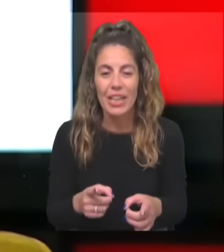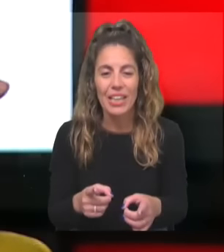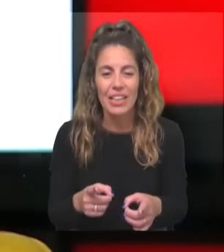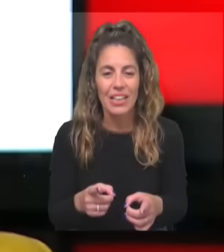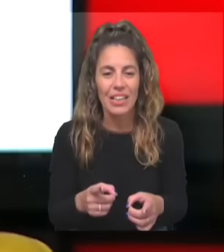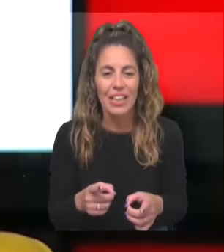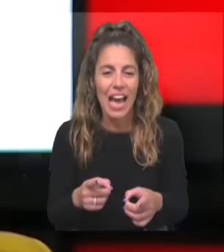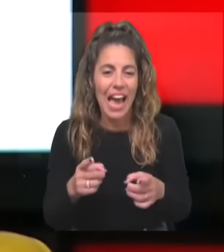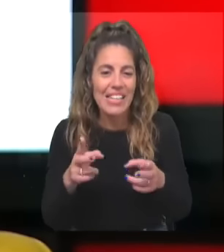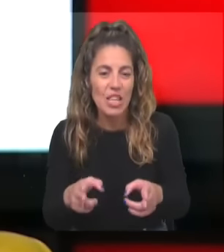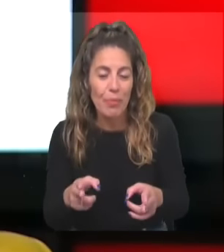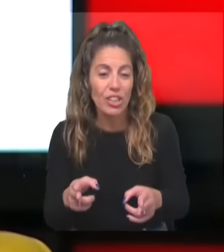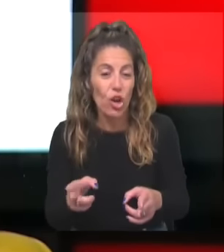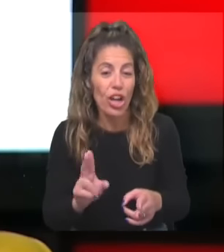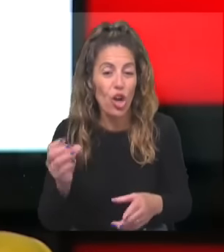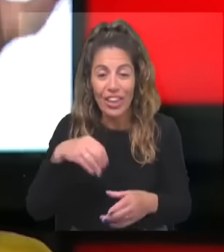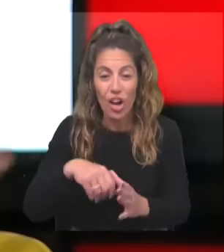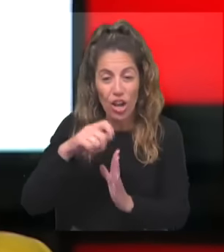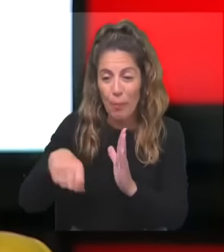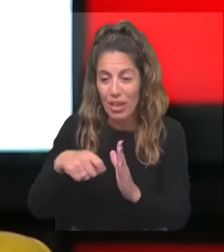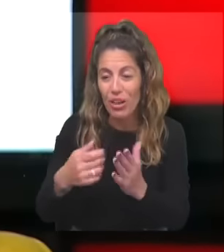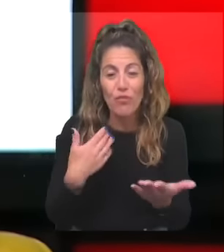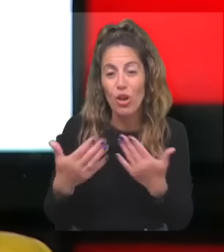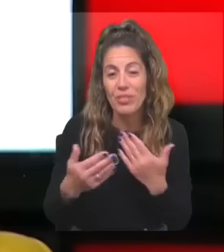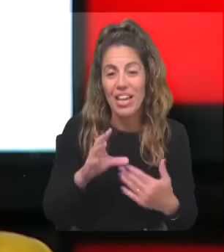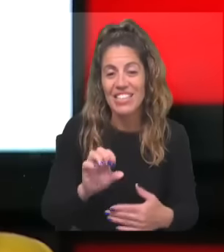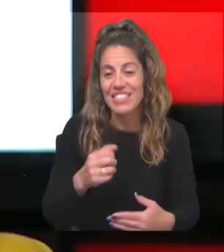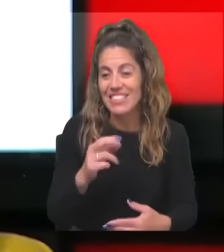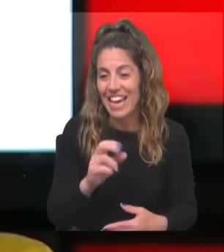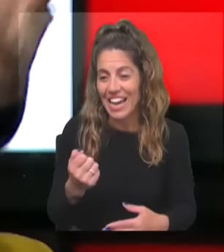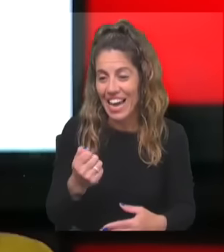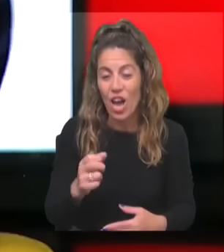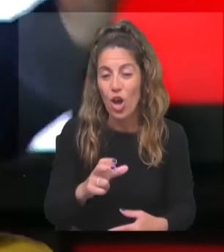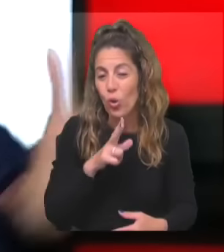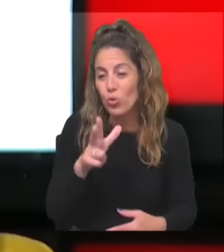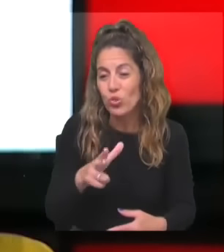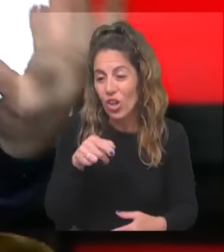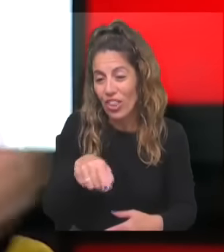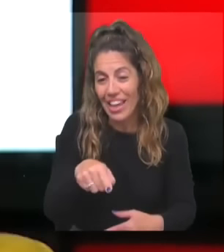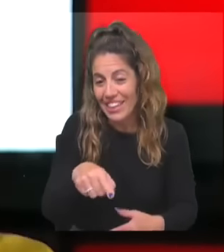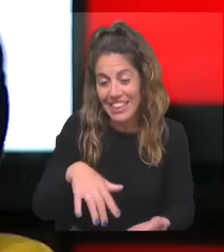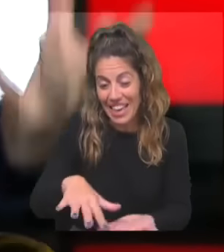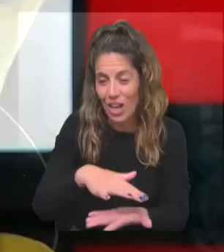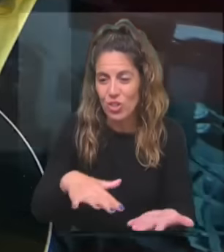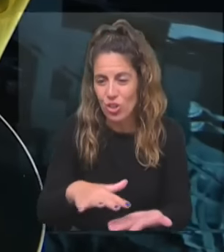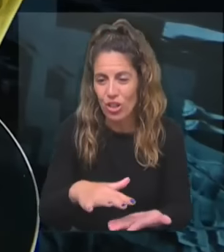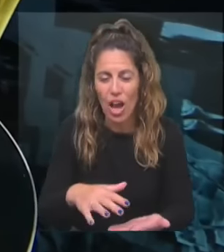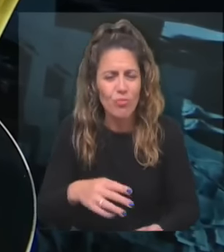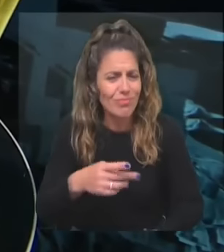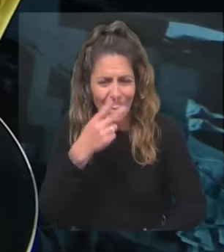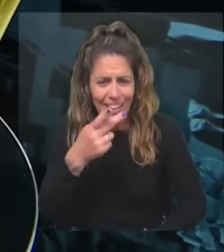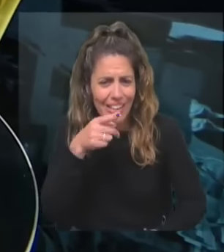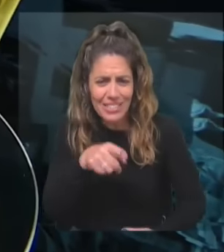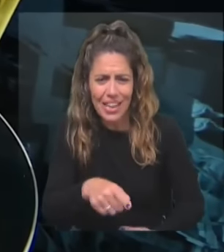por algunos segmentos que no quedaron en la película, que fueron conversaciones de Sara con sus hijos o hijas de La Huella, en fin. Hay una riqueza ahí que